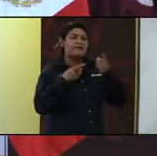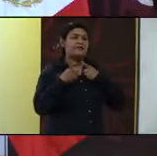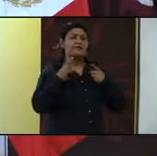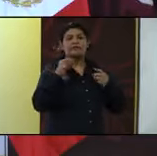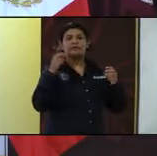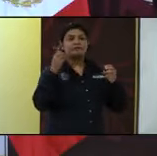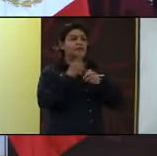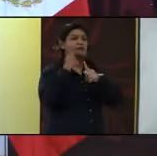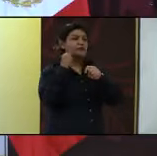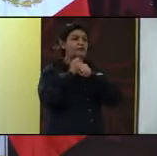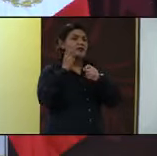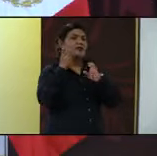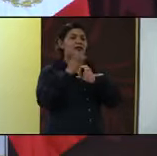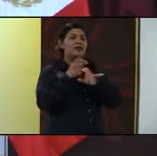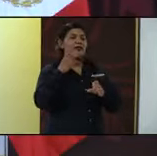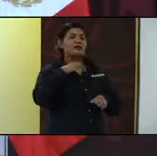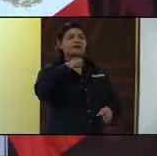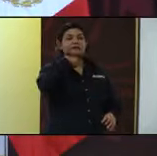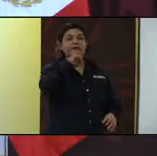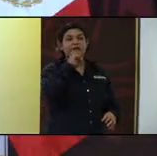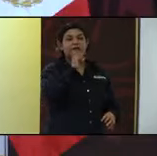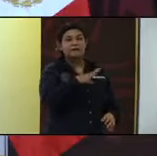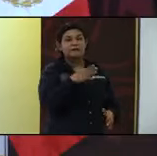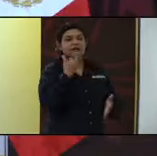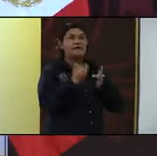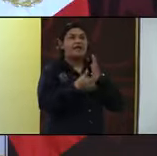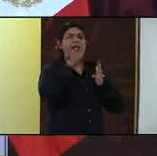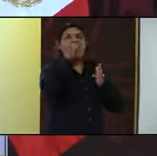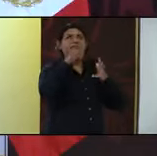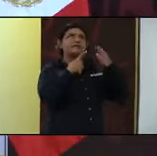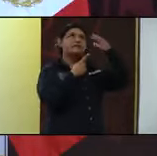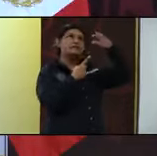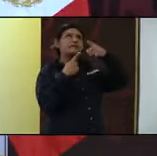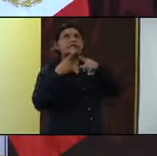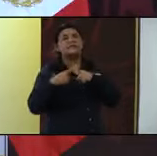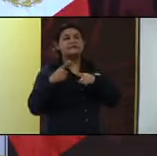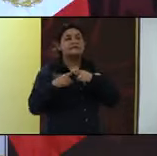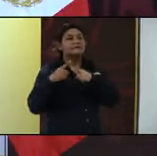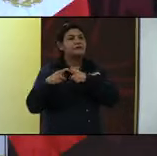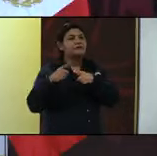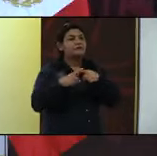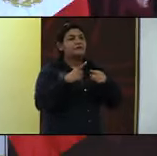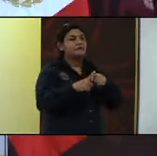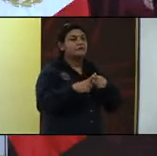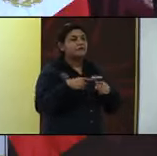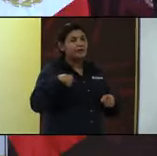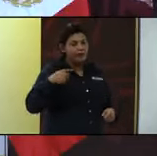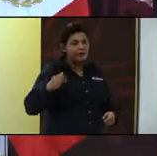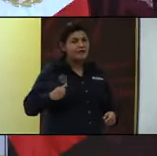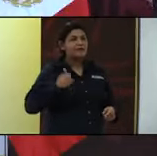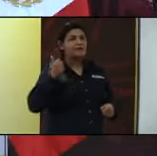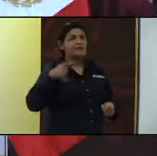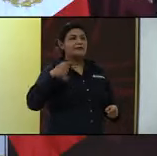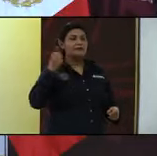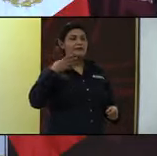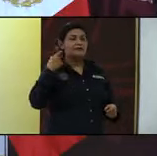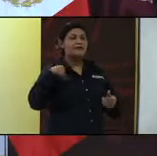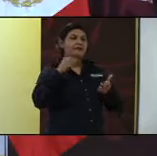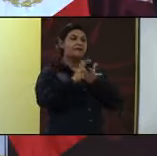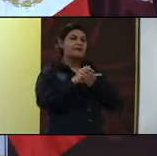camión recolector de la basura, ahí me comentan que falta una lámpara, etcétera, etcétera, etcétera, etcétera. Aprovecho este tipo de eventos donde mi